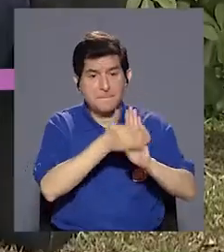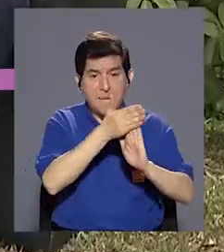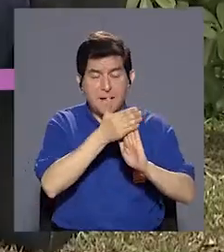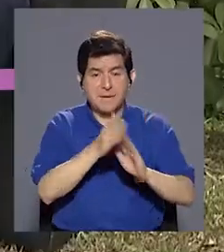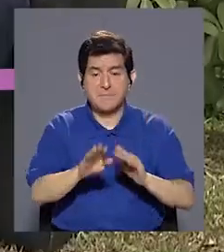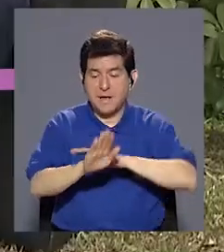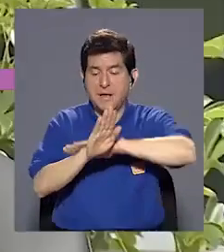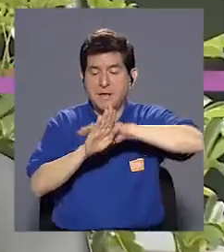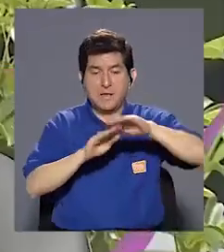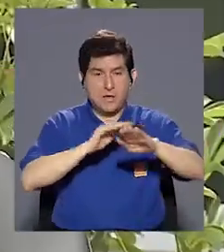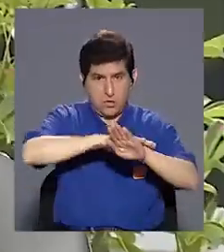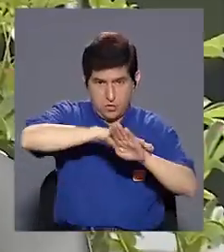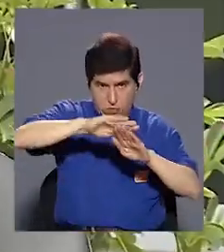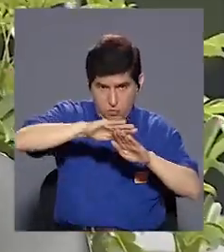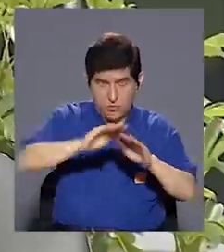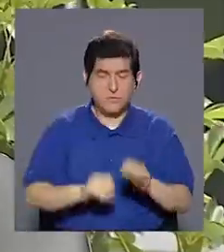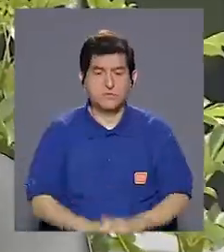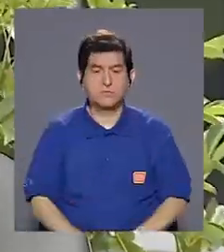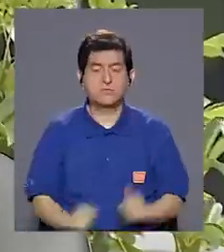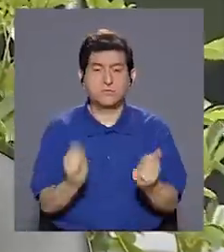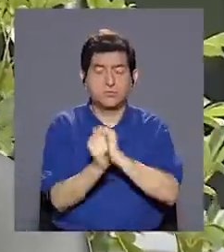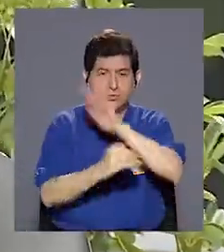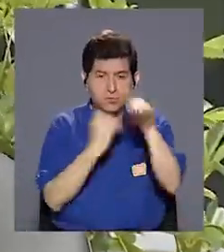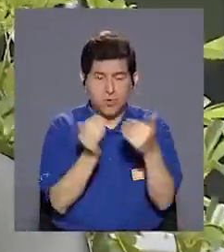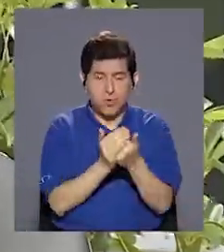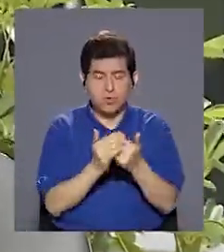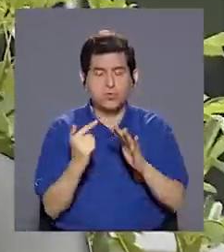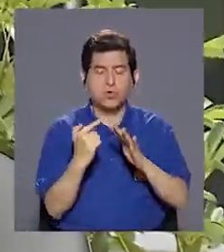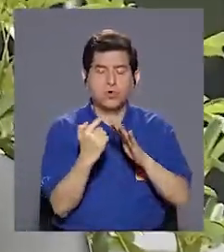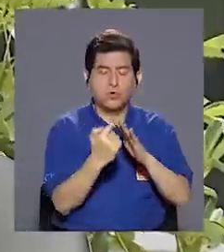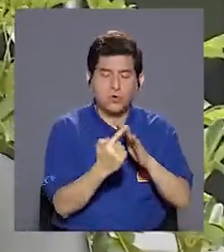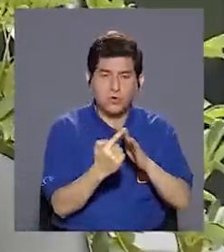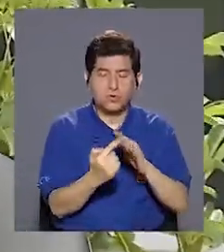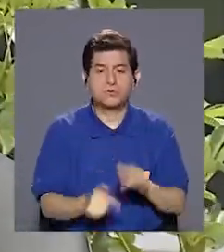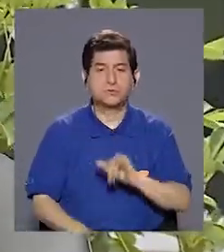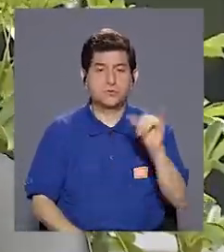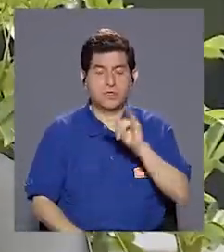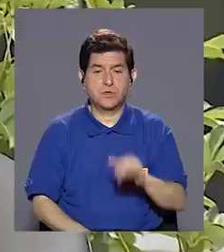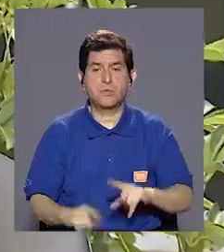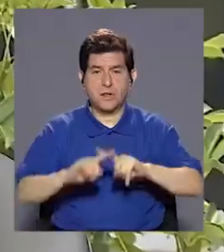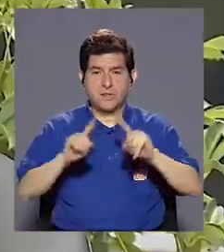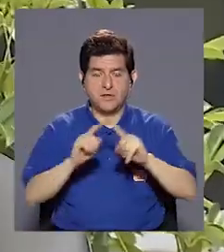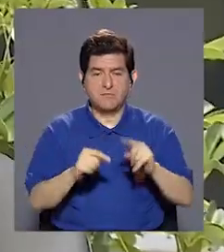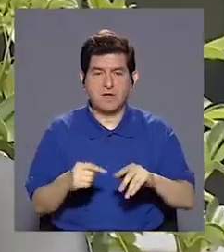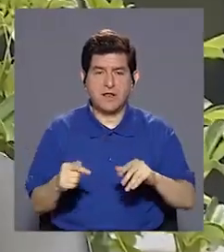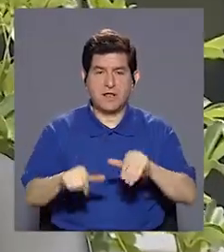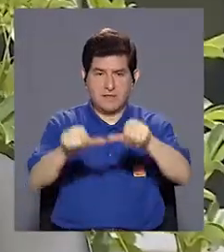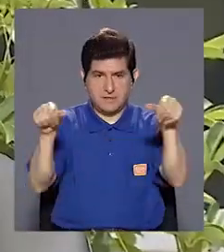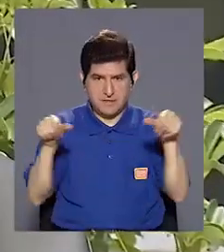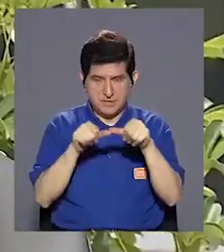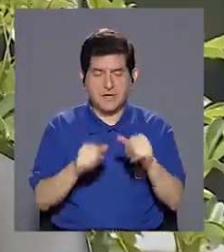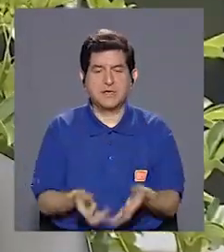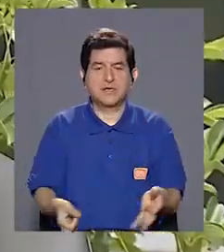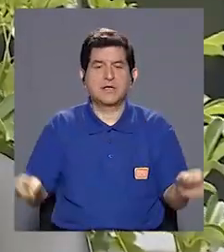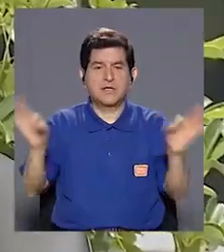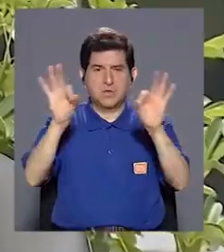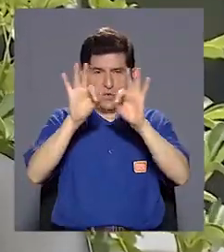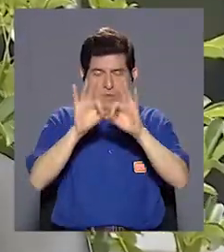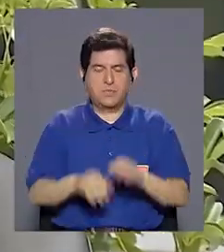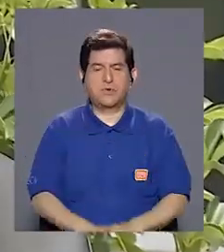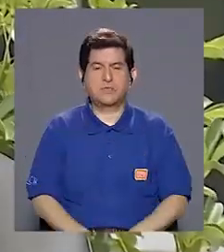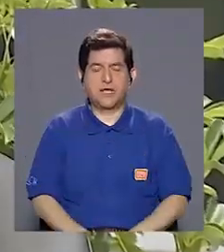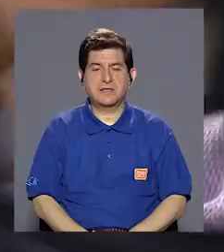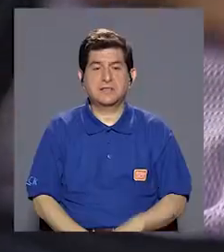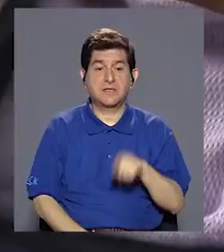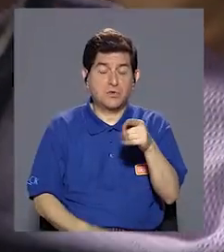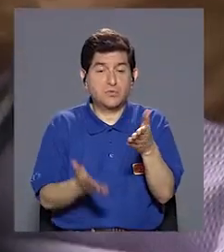el dorso, ¿verdad? Obviamente pues la palma con todo lo que son los dedos, ¿verdad?, y las superficies también. Entonces, lo más importante va a ser de acá para abajo.